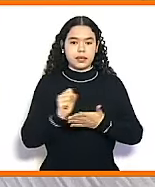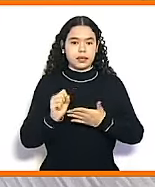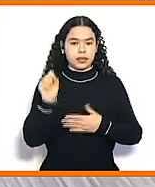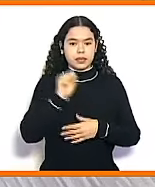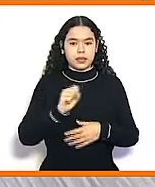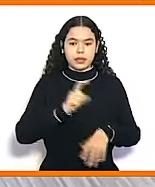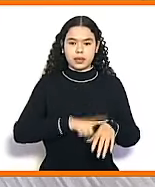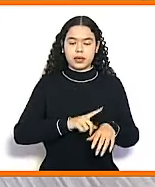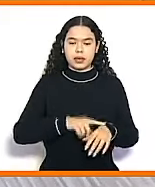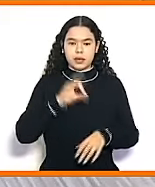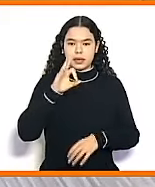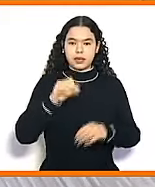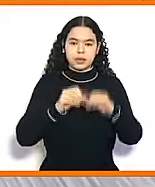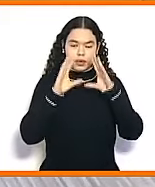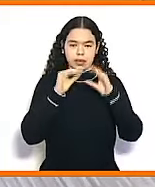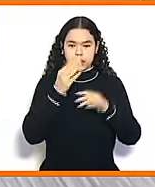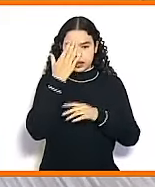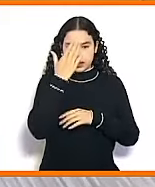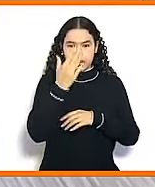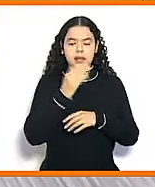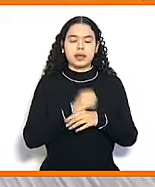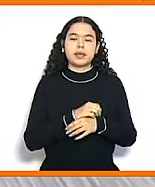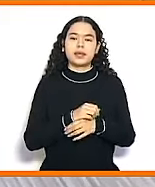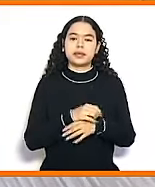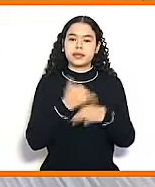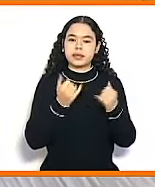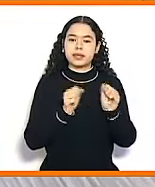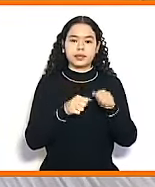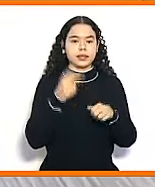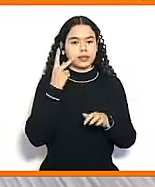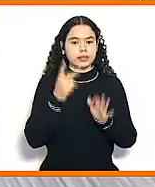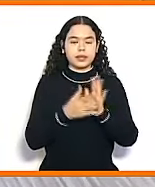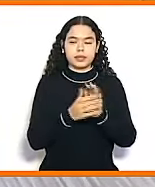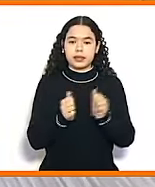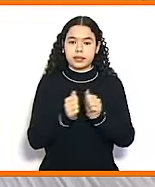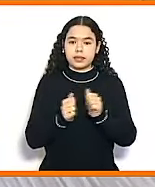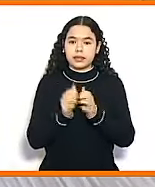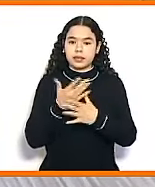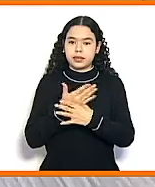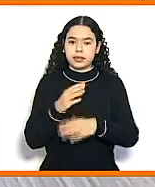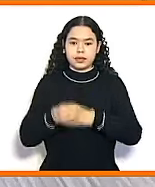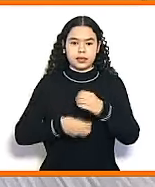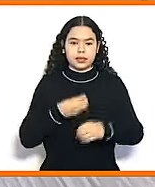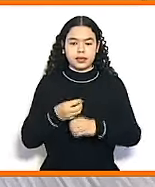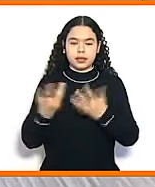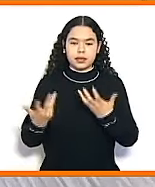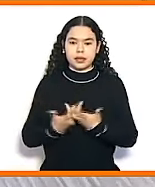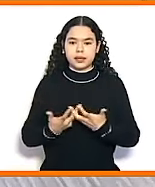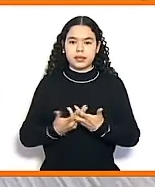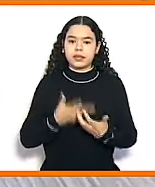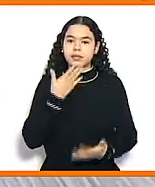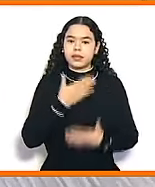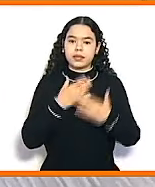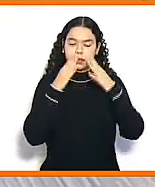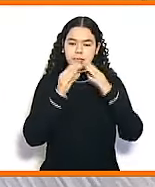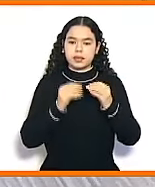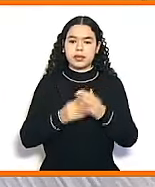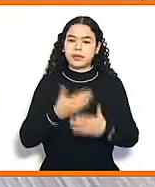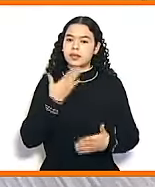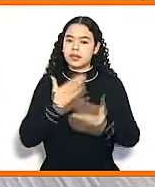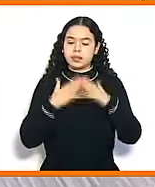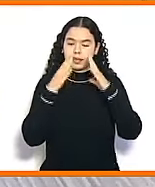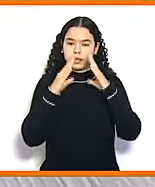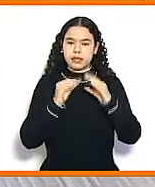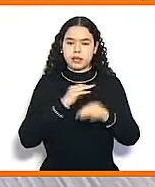las 9 en punto de la noche Les saluda Marbella Varela y como pueden observar me encuentro compartiendo sorteo al lado de nuestra bella Kenia muy buenas noches Kenia muy buenas noches